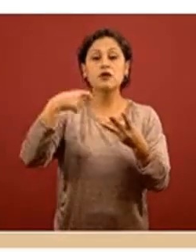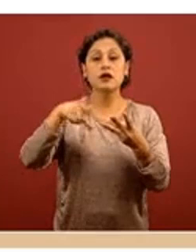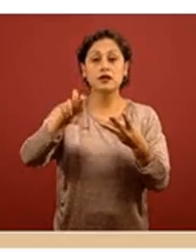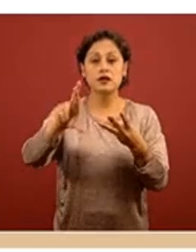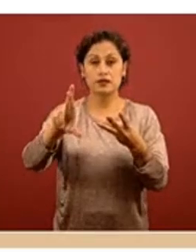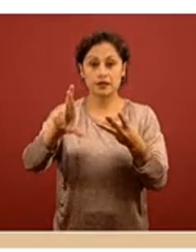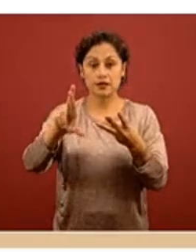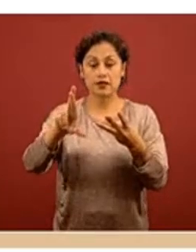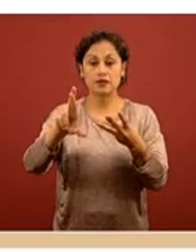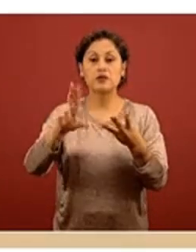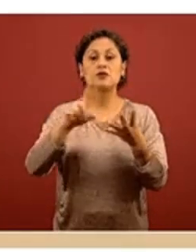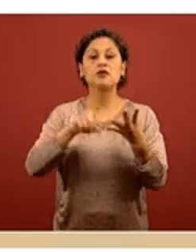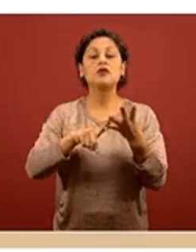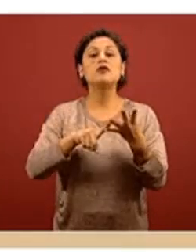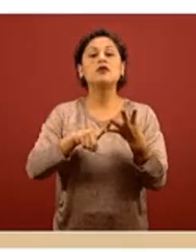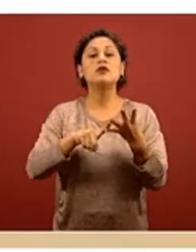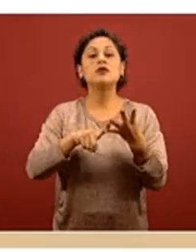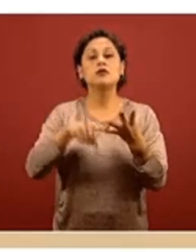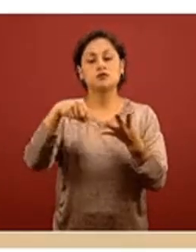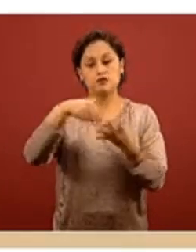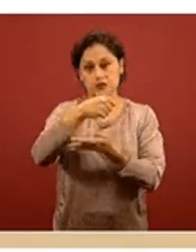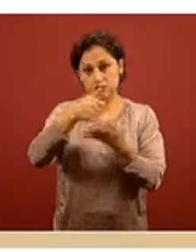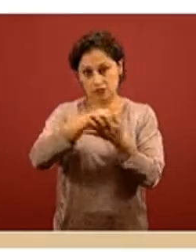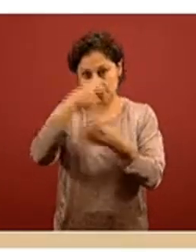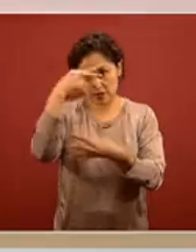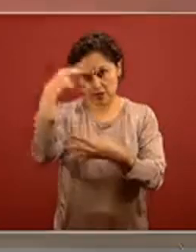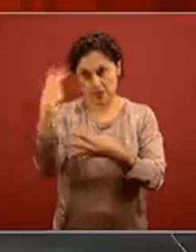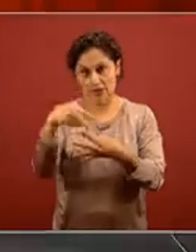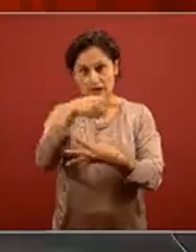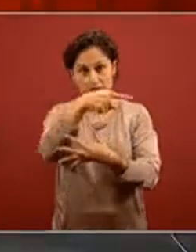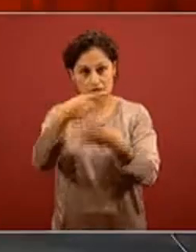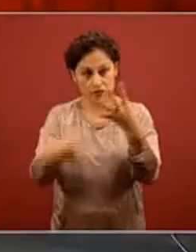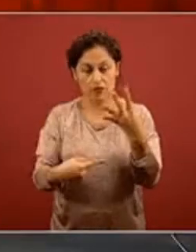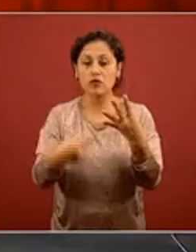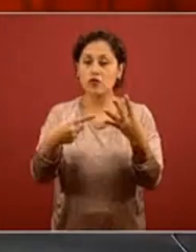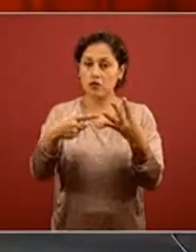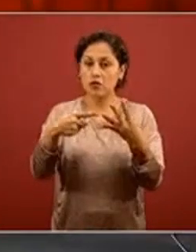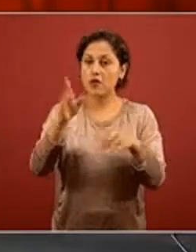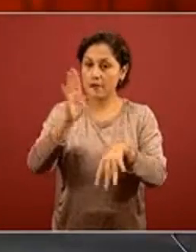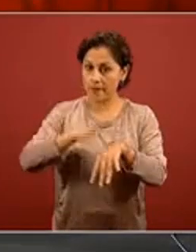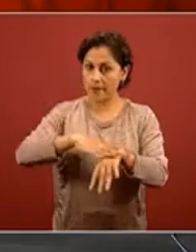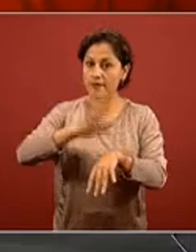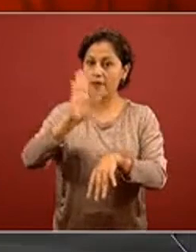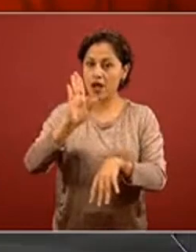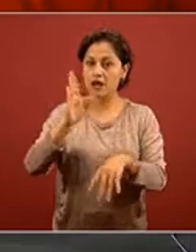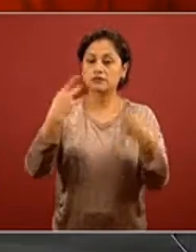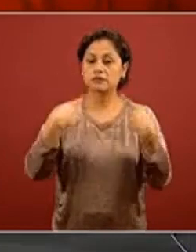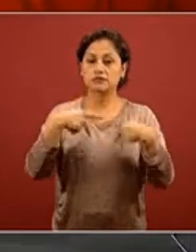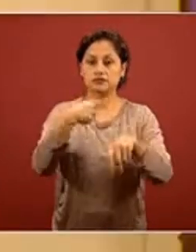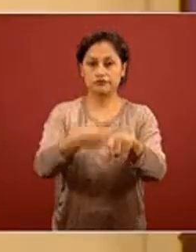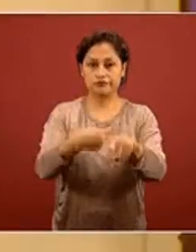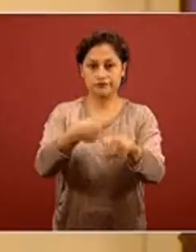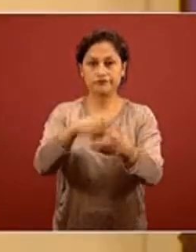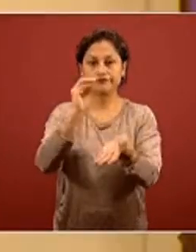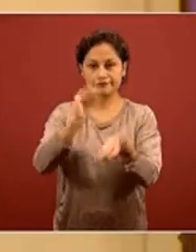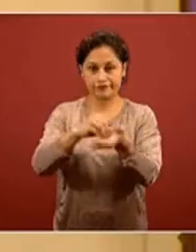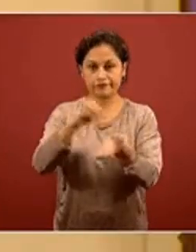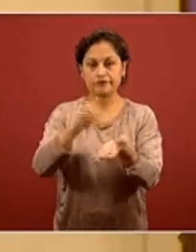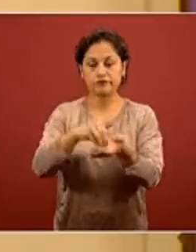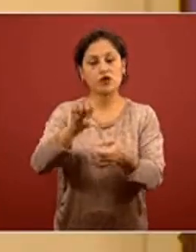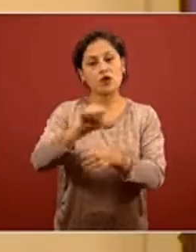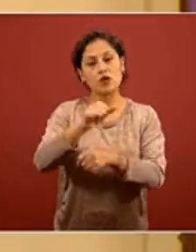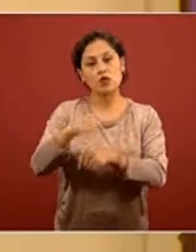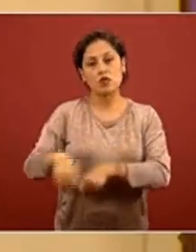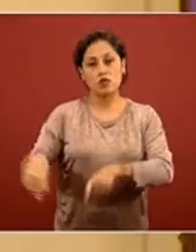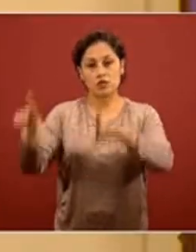y lógicamente la Ciudad de México son las que tienen estas mayores tasas de incidencia. En la siguiente diapositiva precisamente